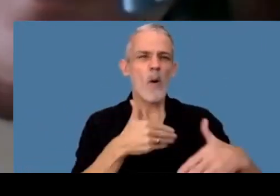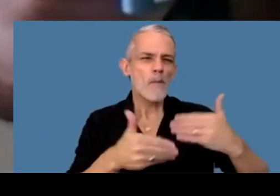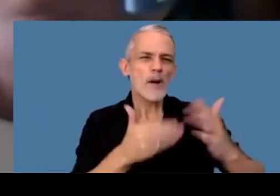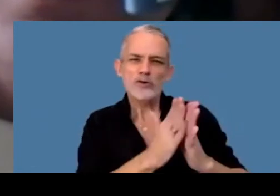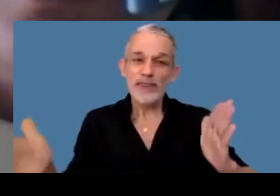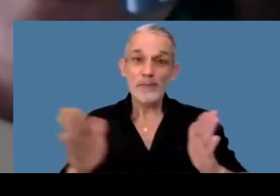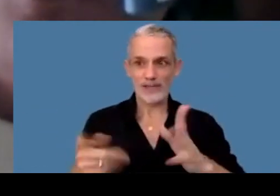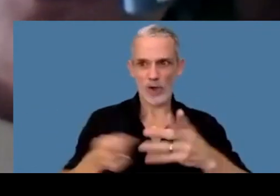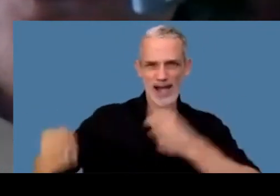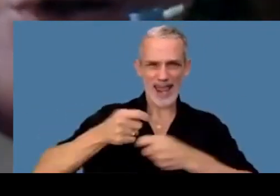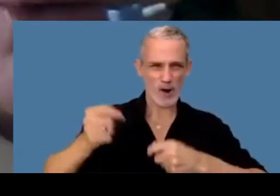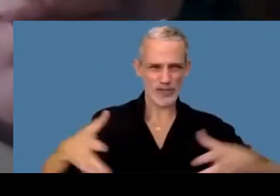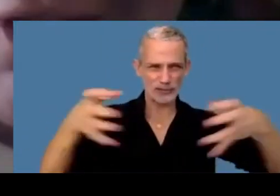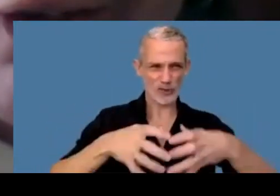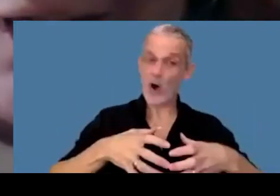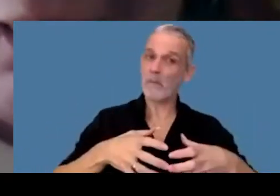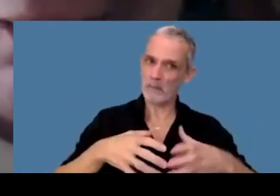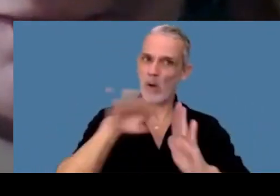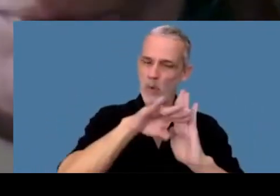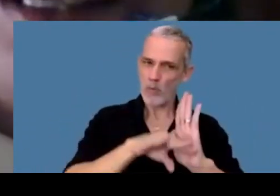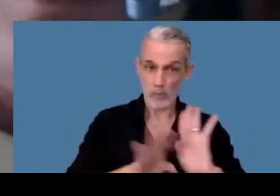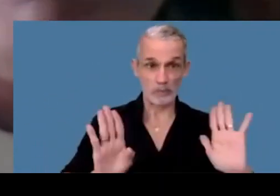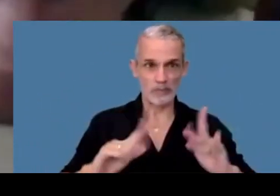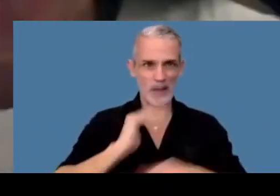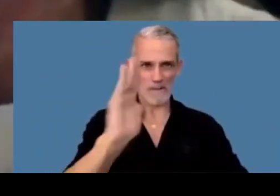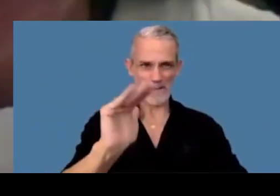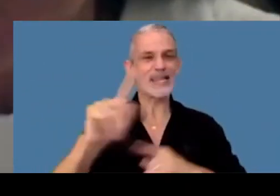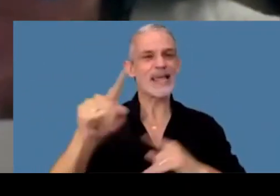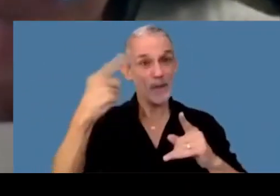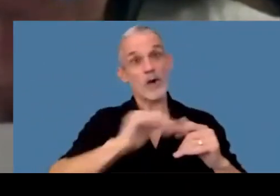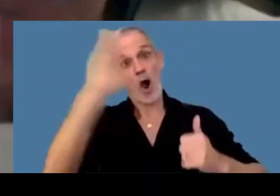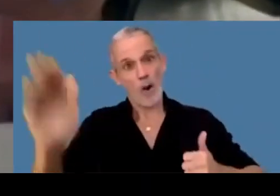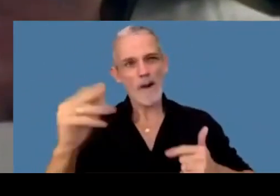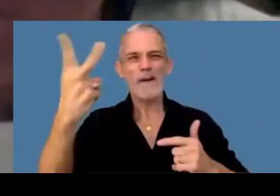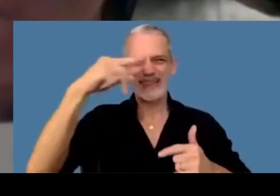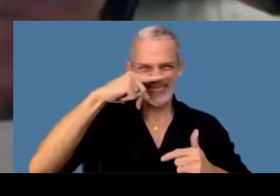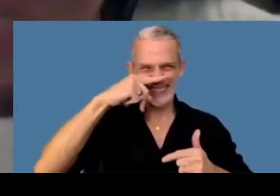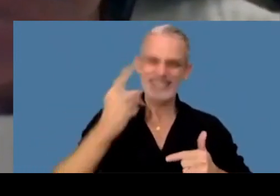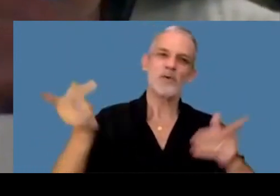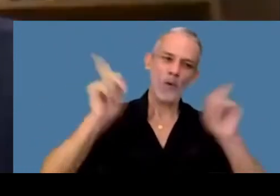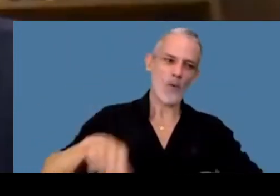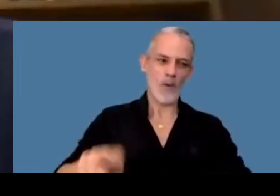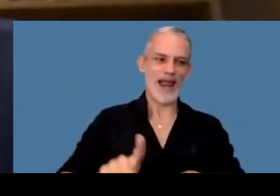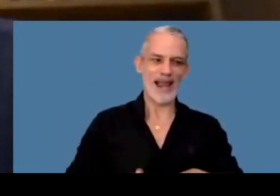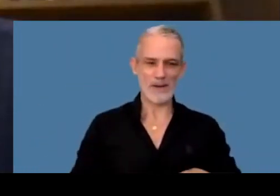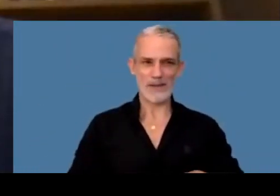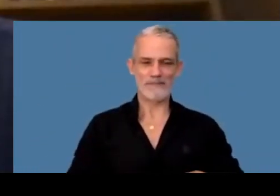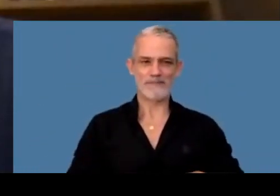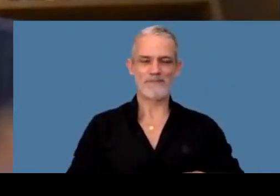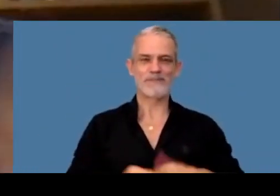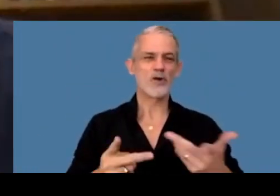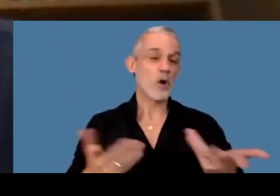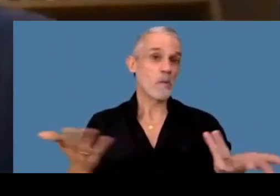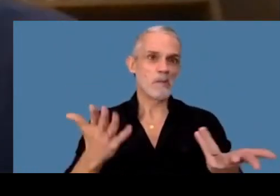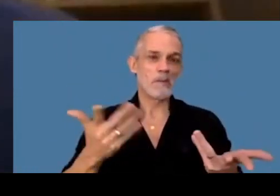colectiva. Así que, pero luego te volvemos a ver, el martes inmediato posterior te volvemos a ver. No tienen más remedio, no tienen más